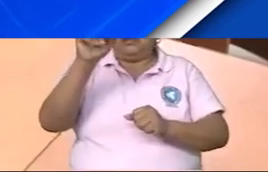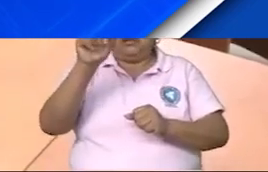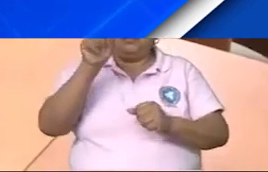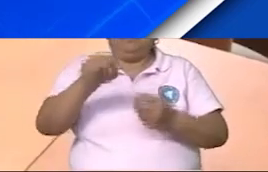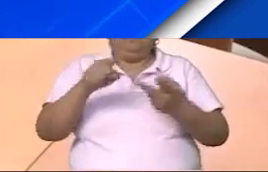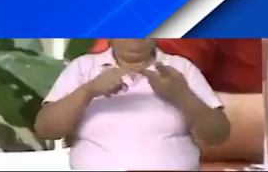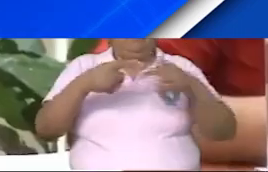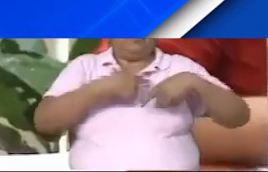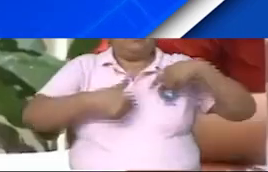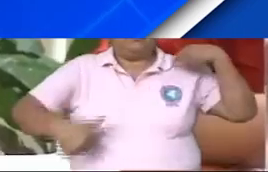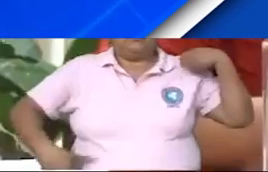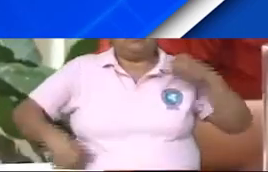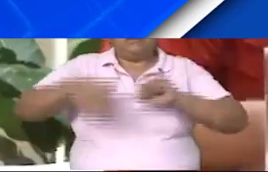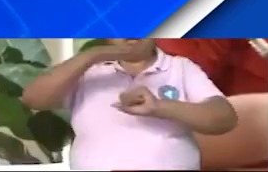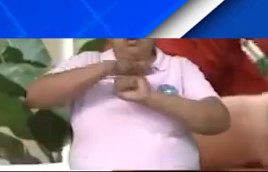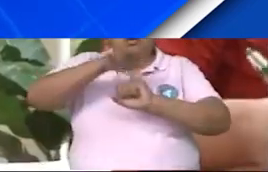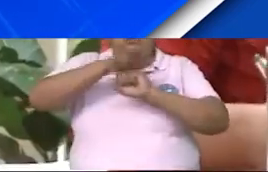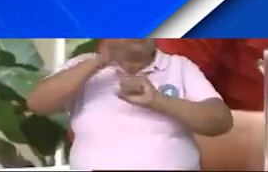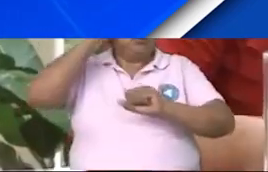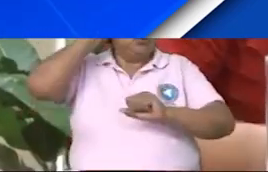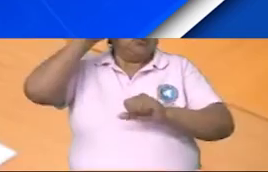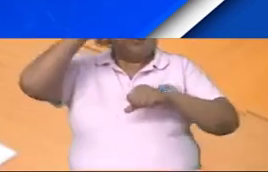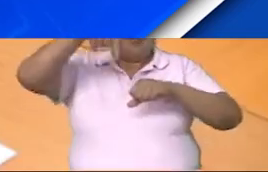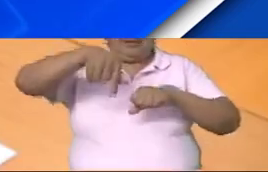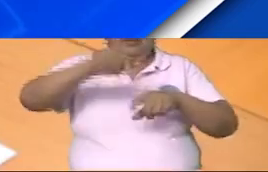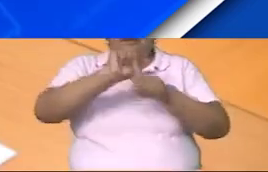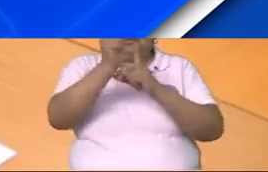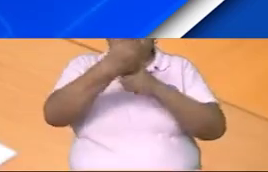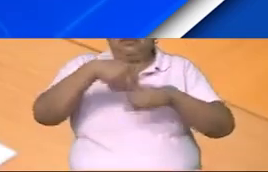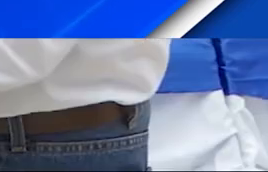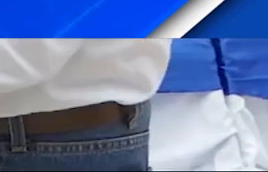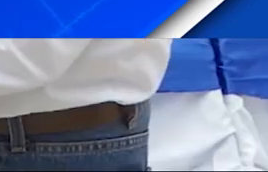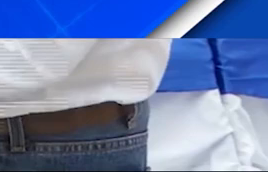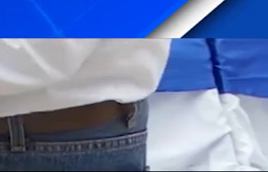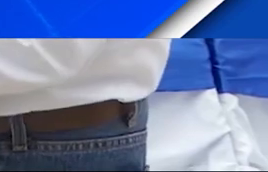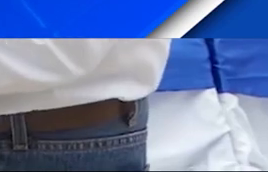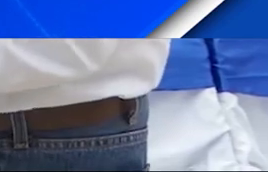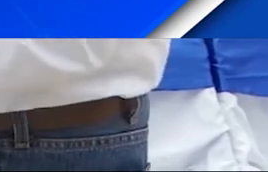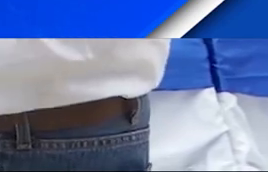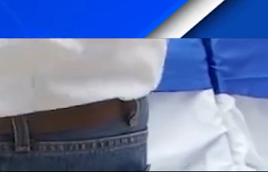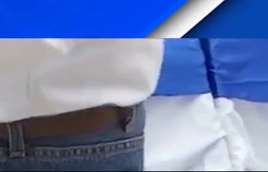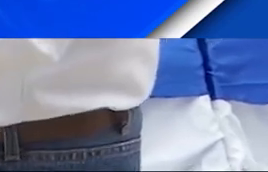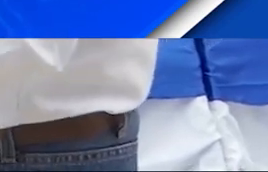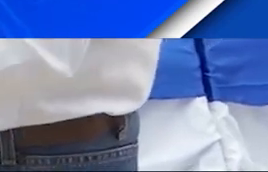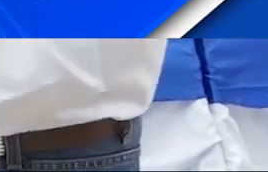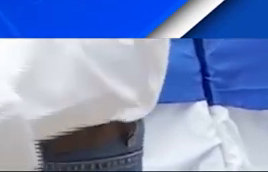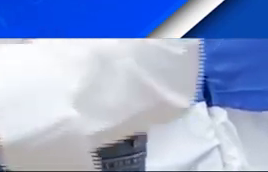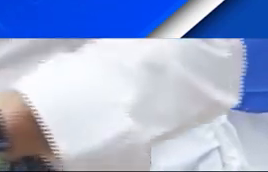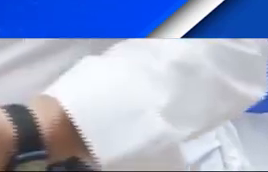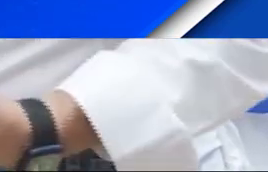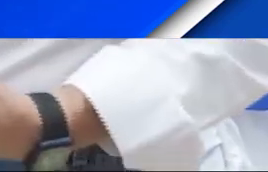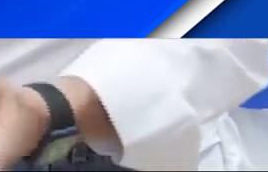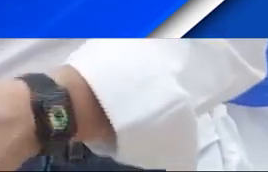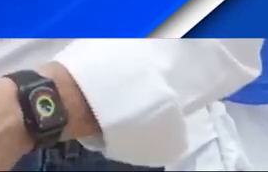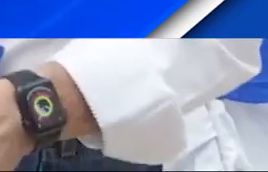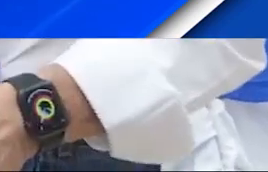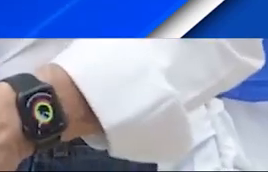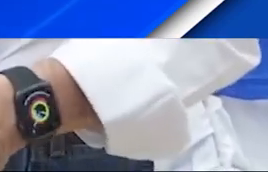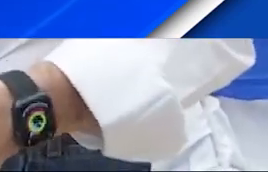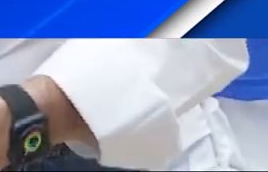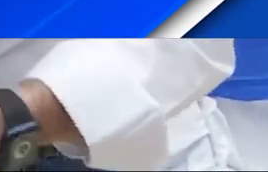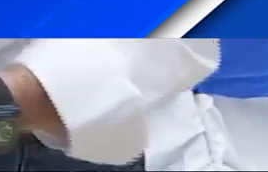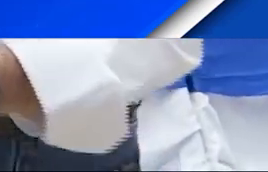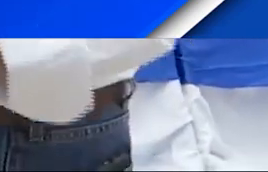presidente de la Comisión de Turismo en este poder del Estado. En dicho homenaje, el presidente de la Asamblea